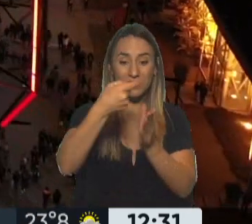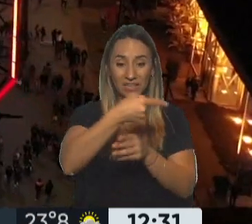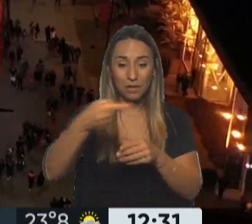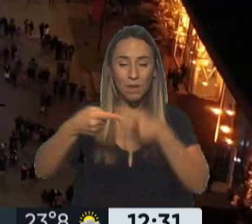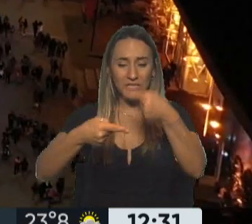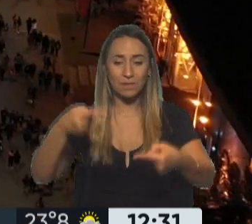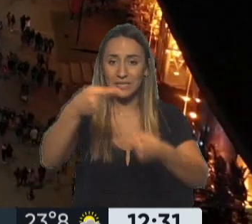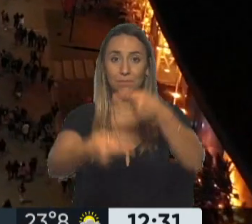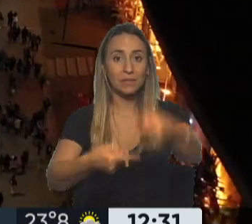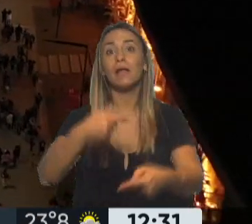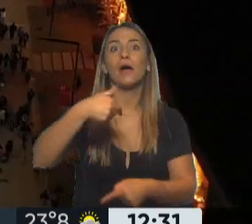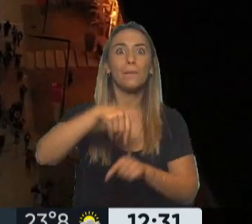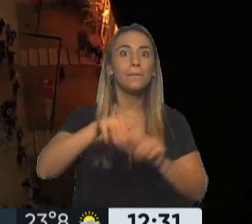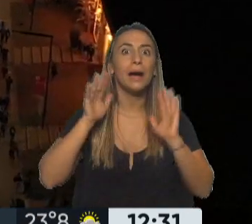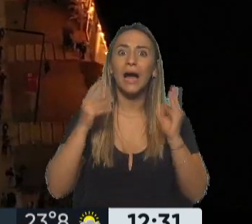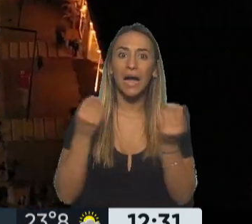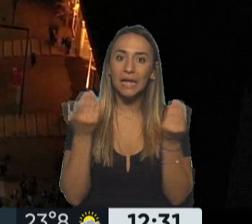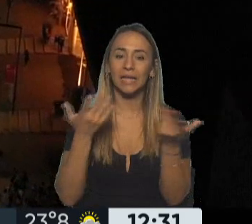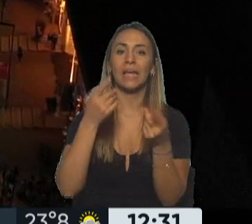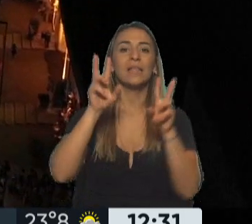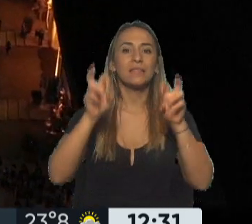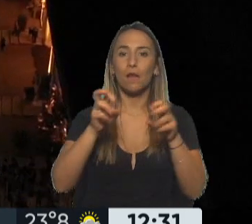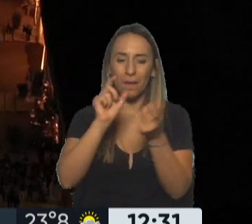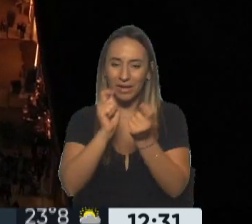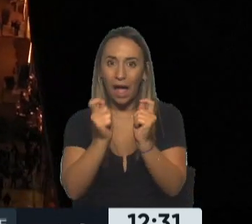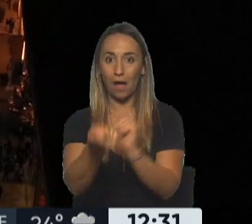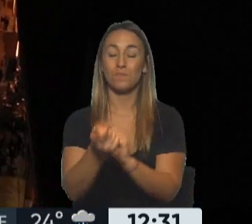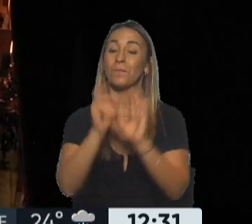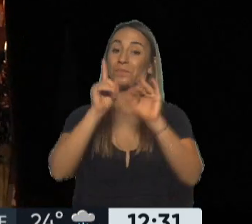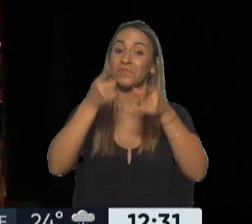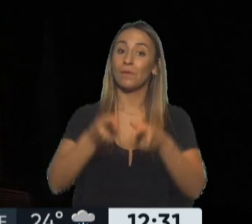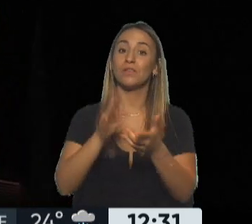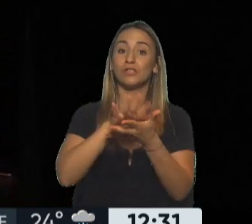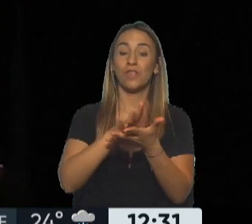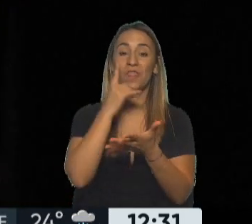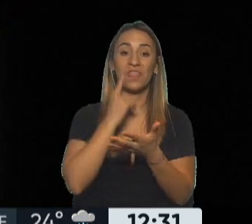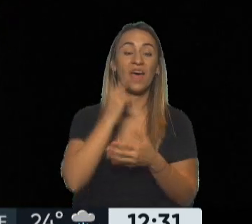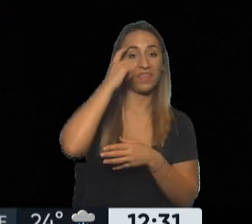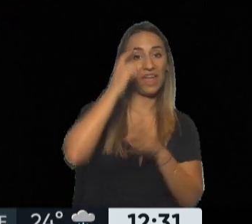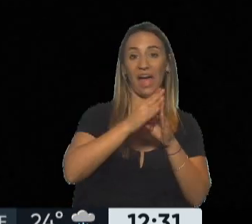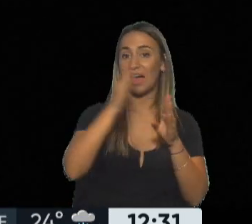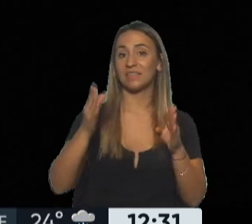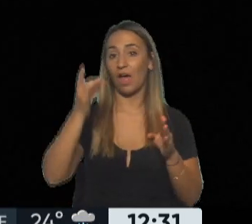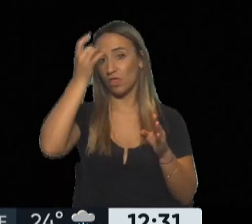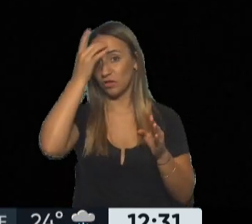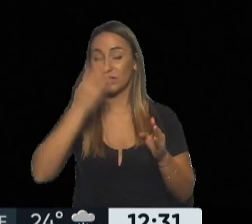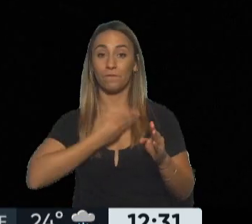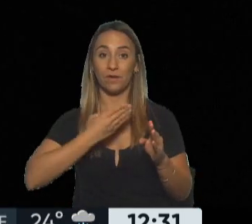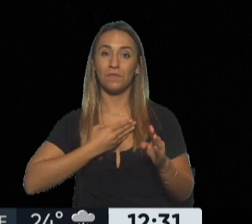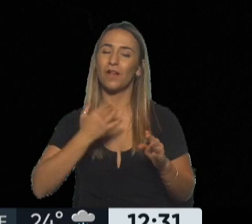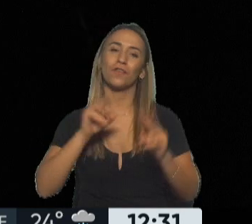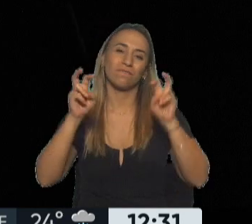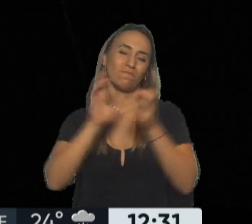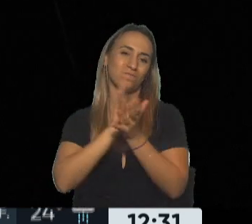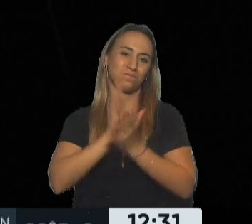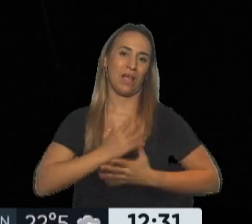festivales temáticos. De Mil Amores por el Día de los Enamorados va a ser del 10 al 12 de febrero y ahí arranca. Para las infancias también va a